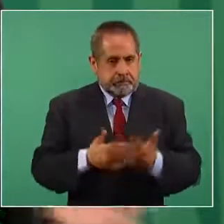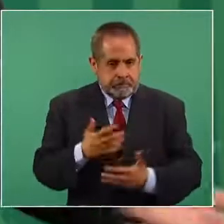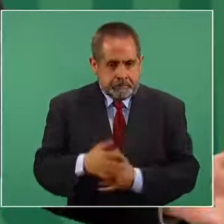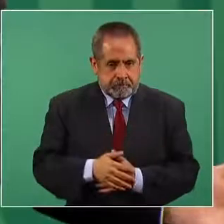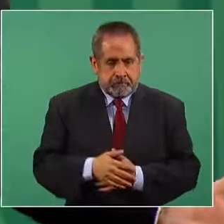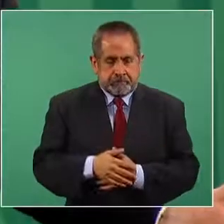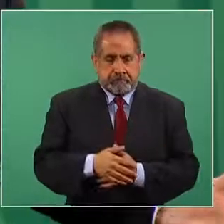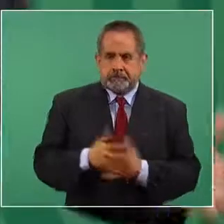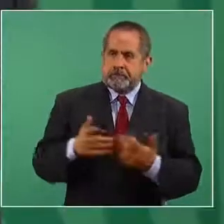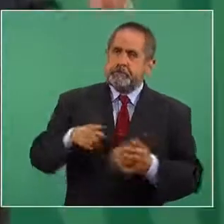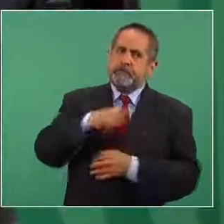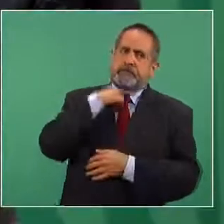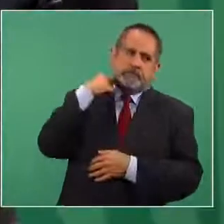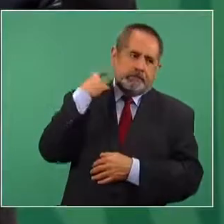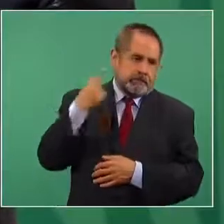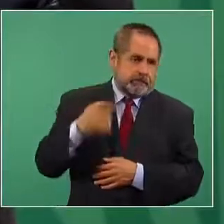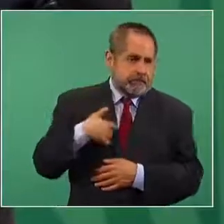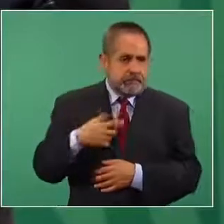Y desde luego que nos endeudan